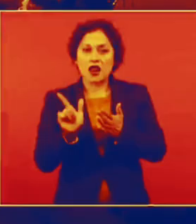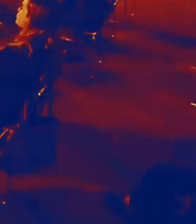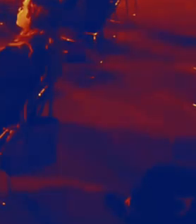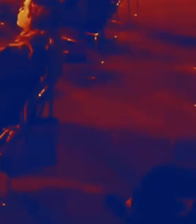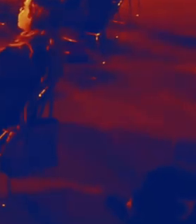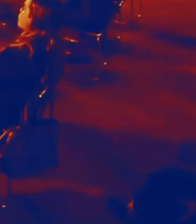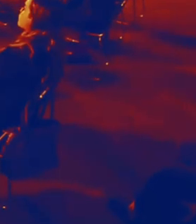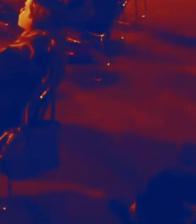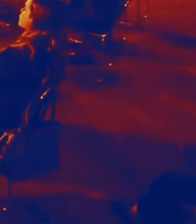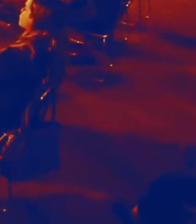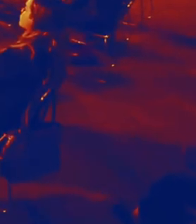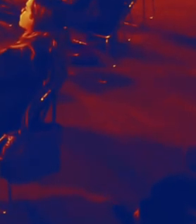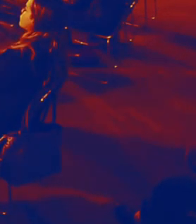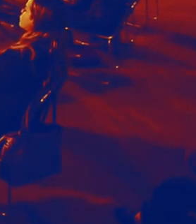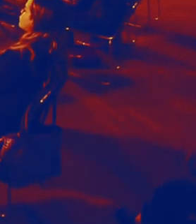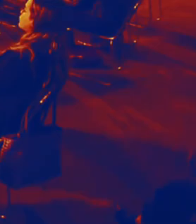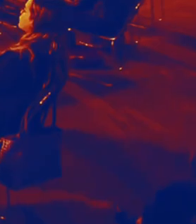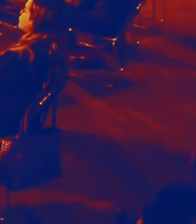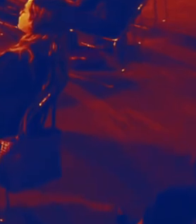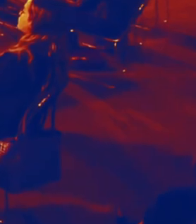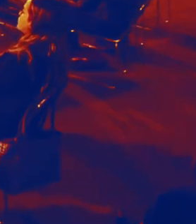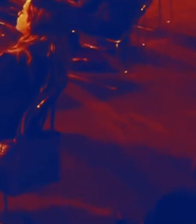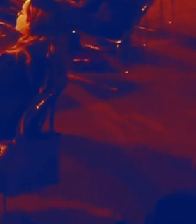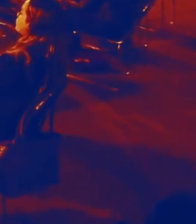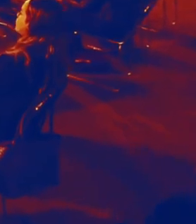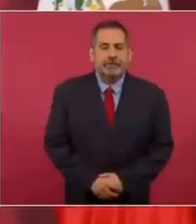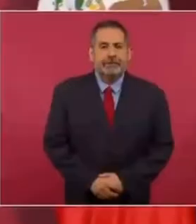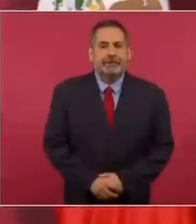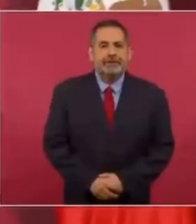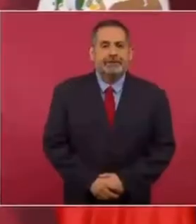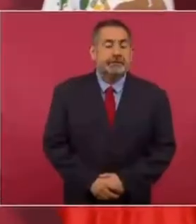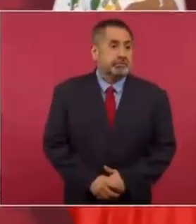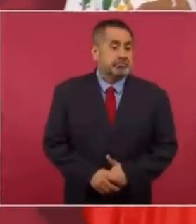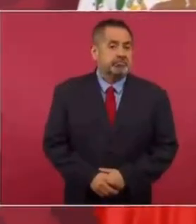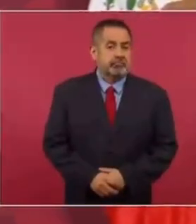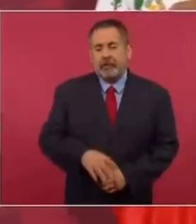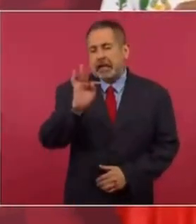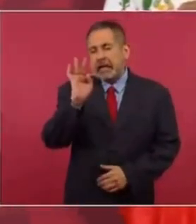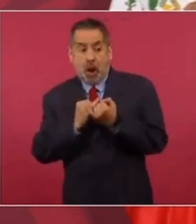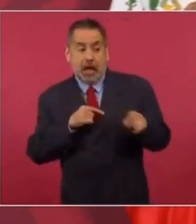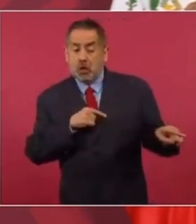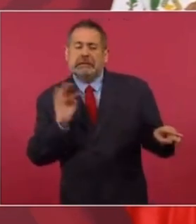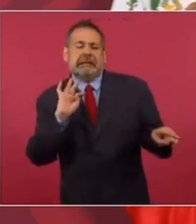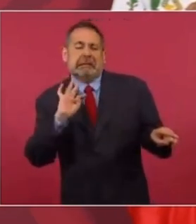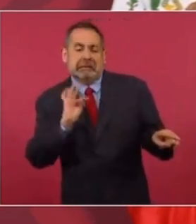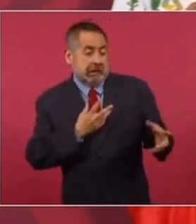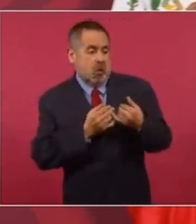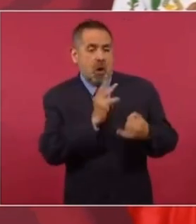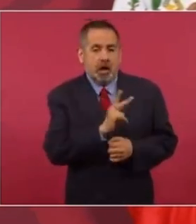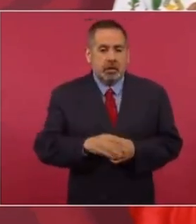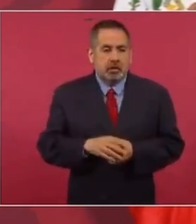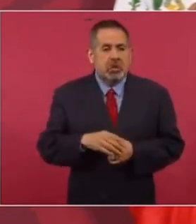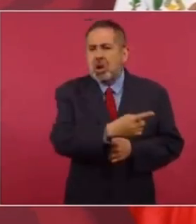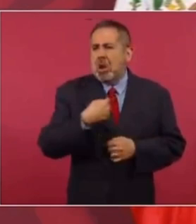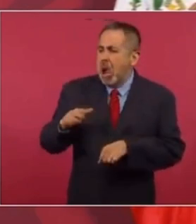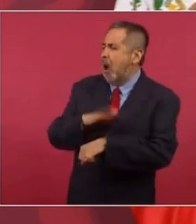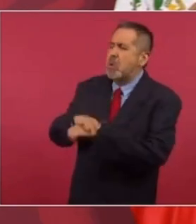constitucional. Nosotros somos respetuosos del Estado de Derecho. Si fuésemos como ellos, nos hubiesen